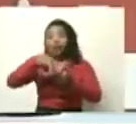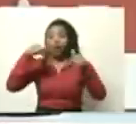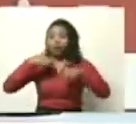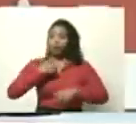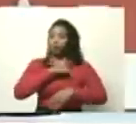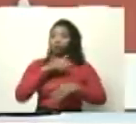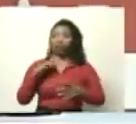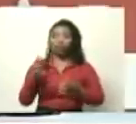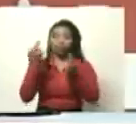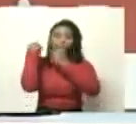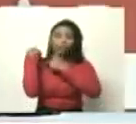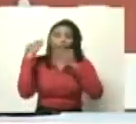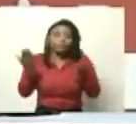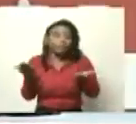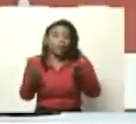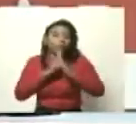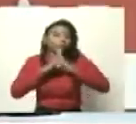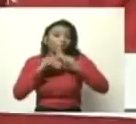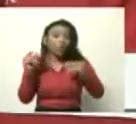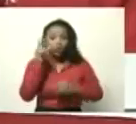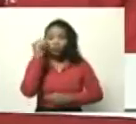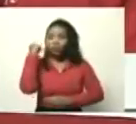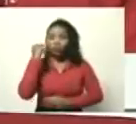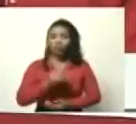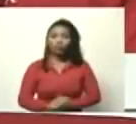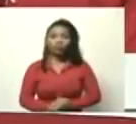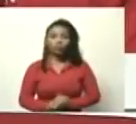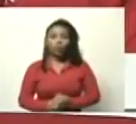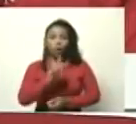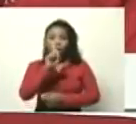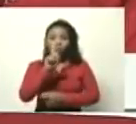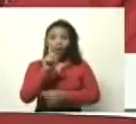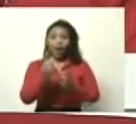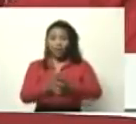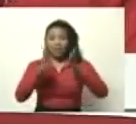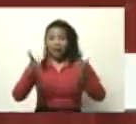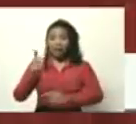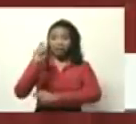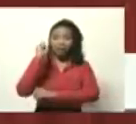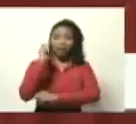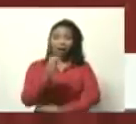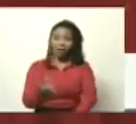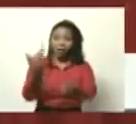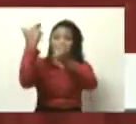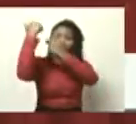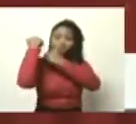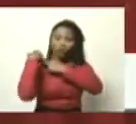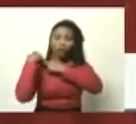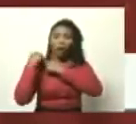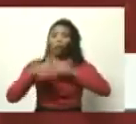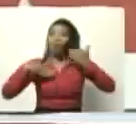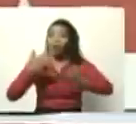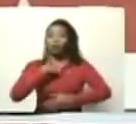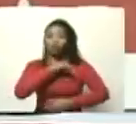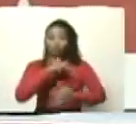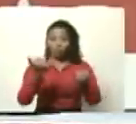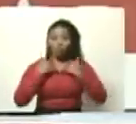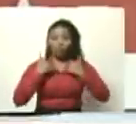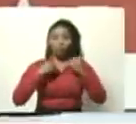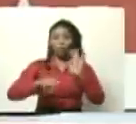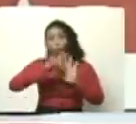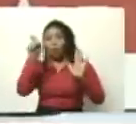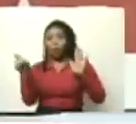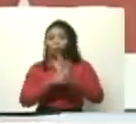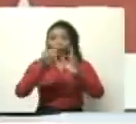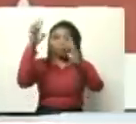estamos nosotros, todas y todos, con una gran tarea y una gran responsabilidad, la cual asumimos